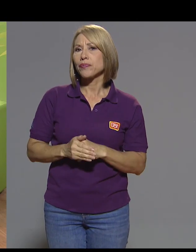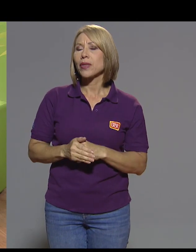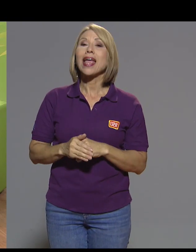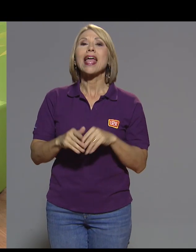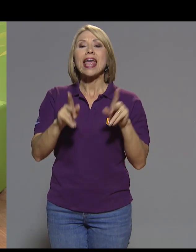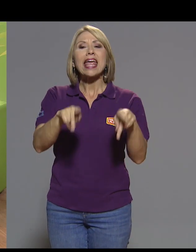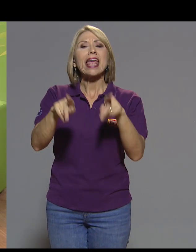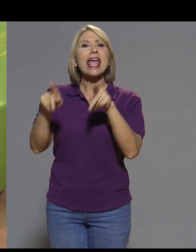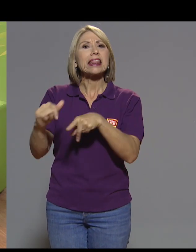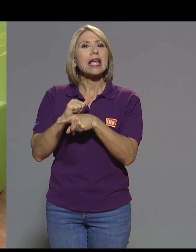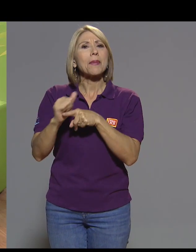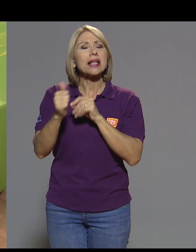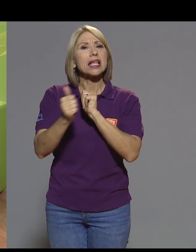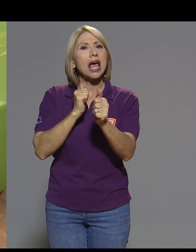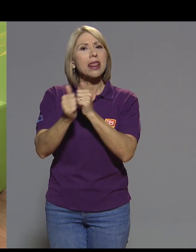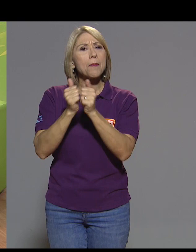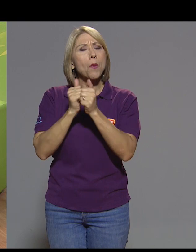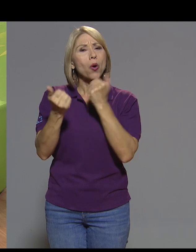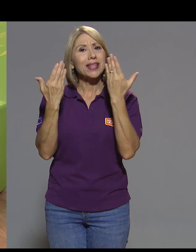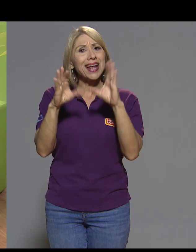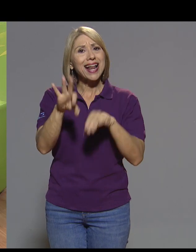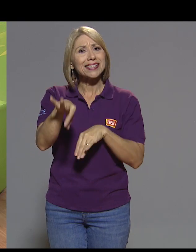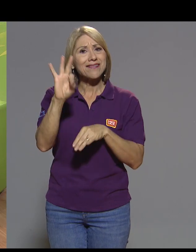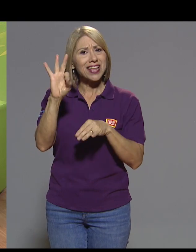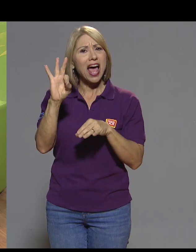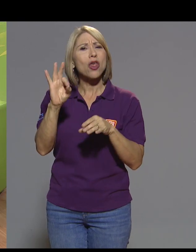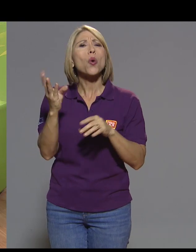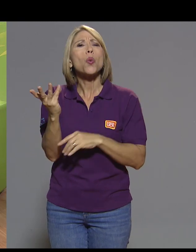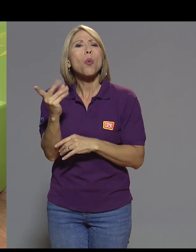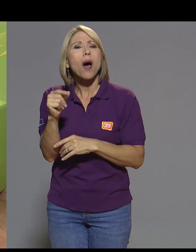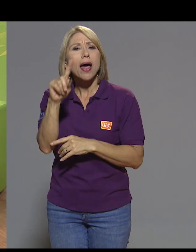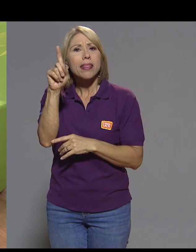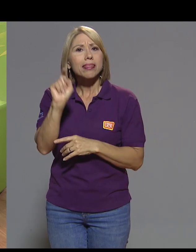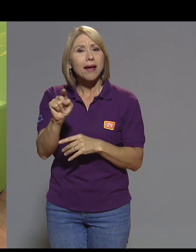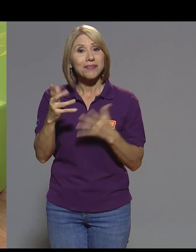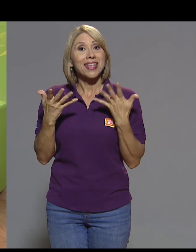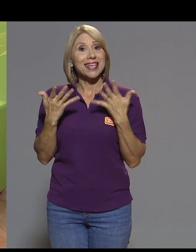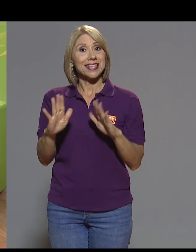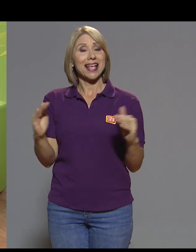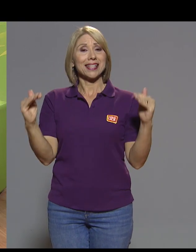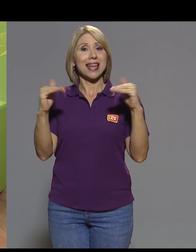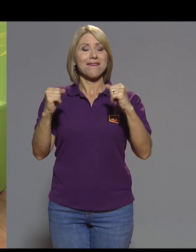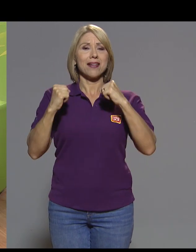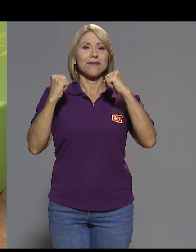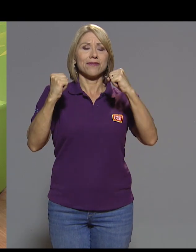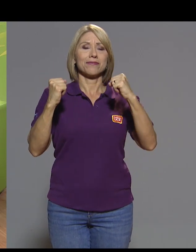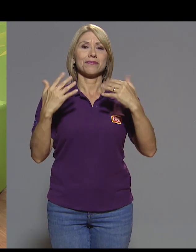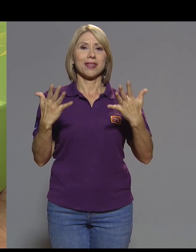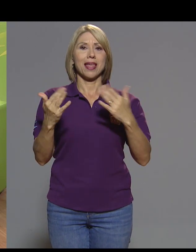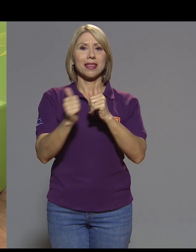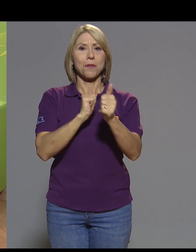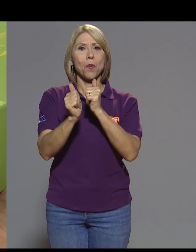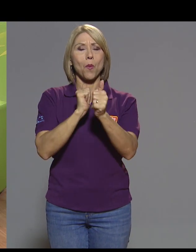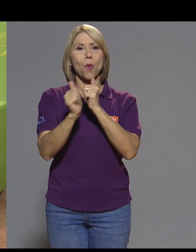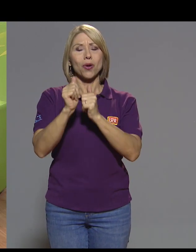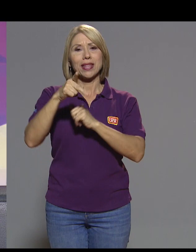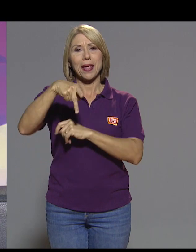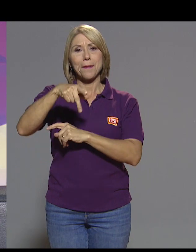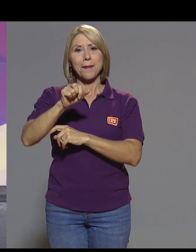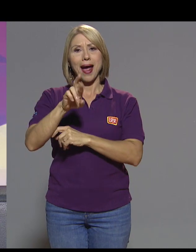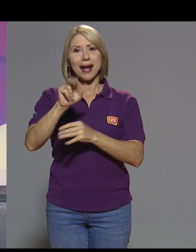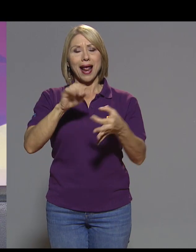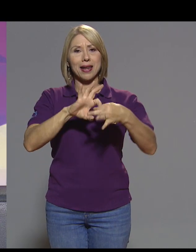deporte que ya está clasificado de verdad deportivamente a nivel de alto rendimiento del deporte paralímpico